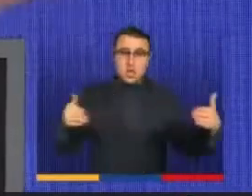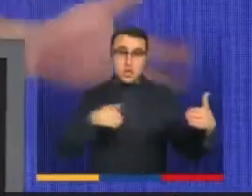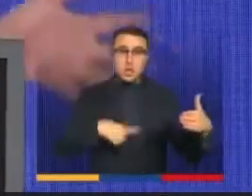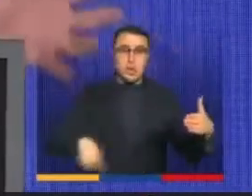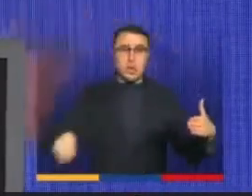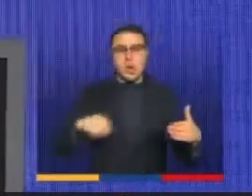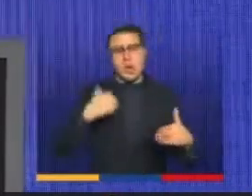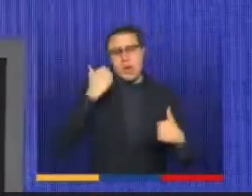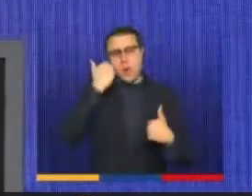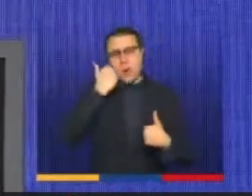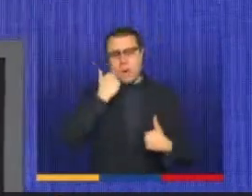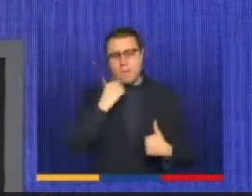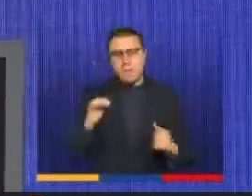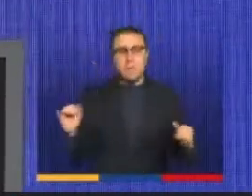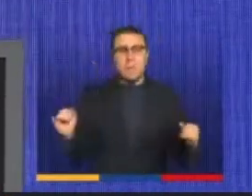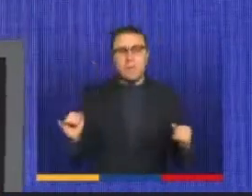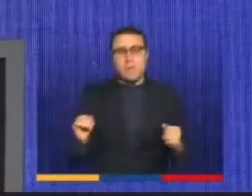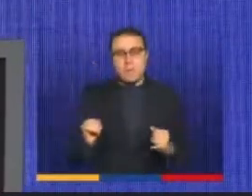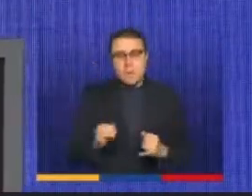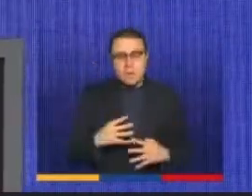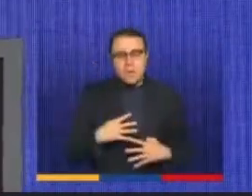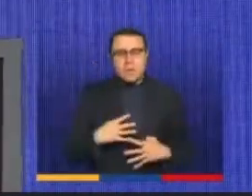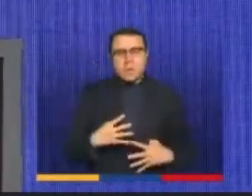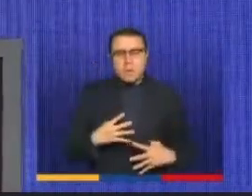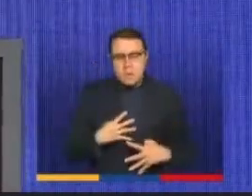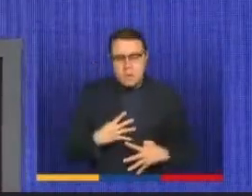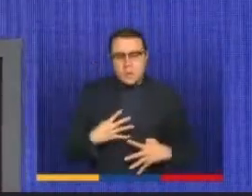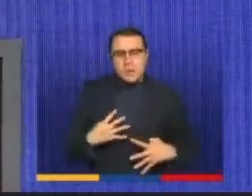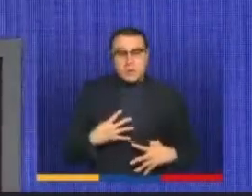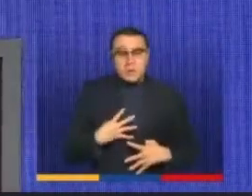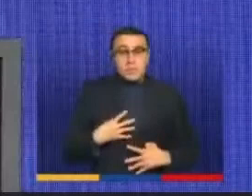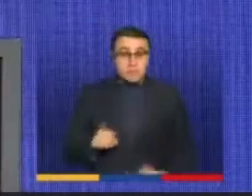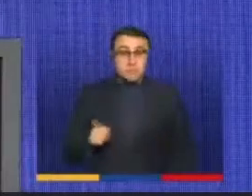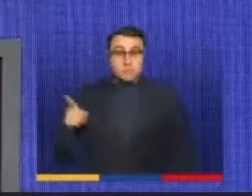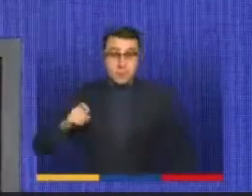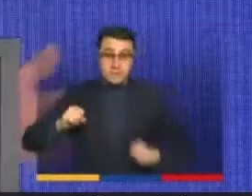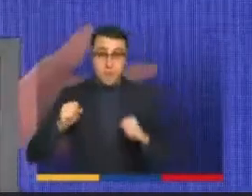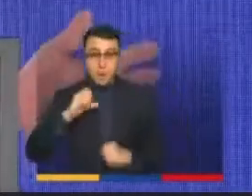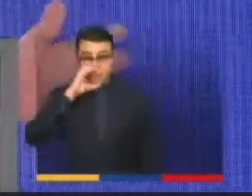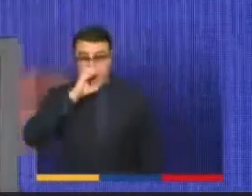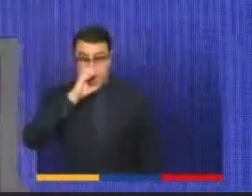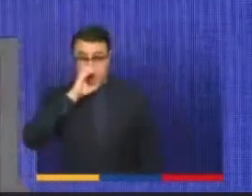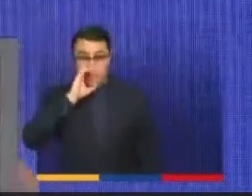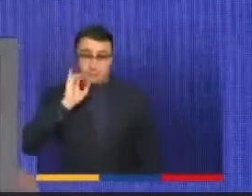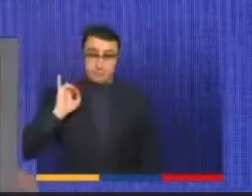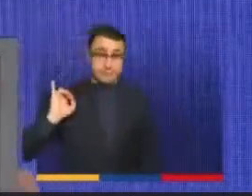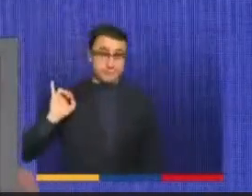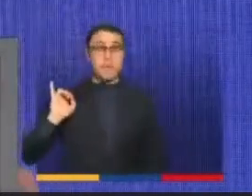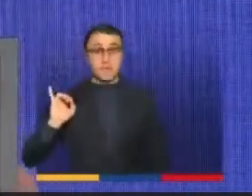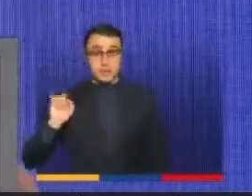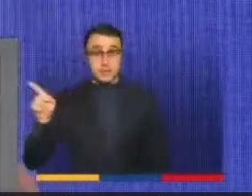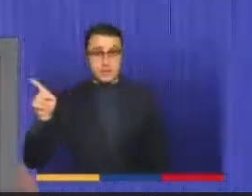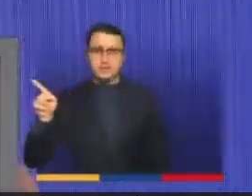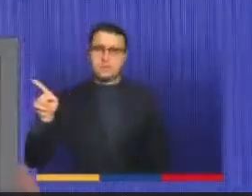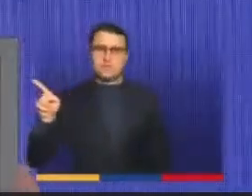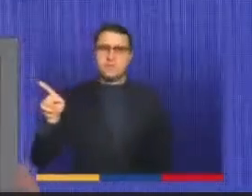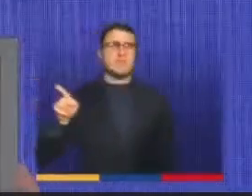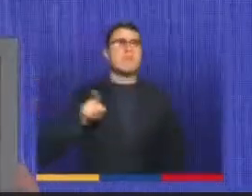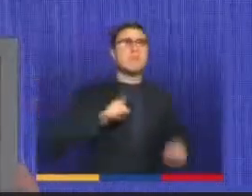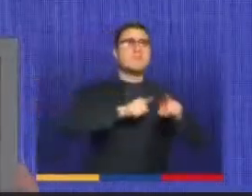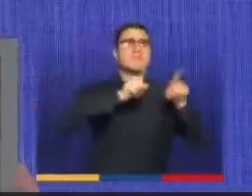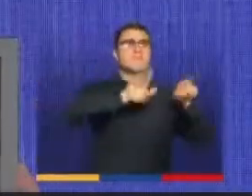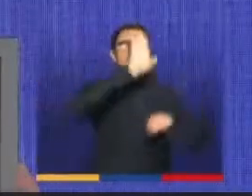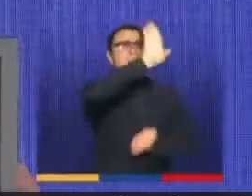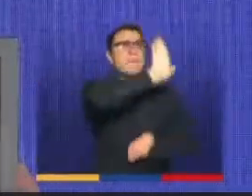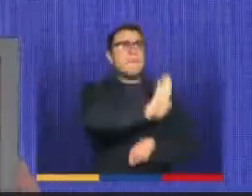Claro, no es edad en Chapinero, que habrá casos. Es donde las regiones están excluidas, donde